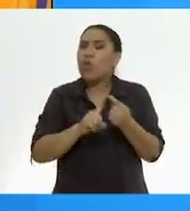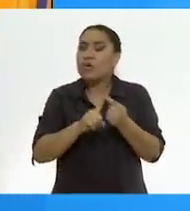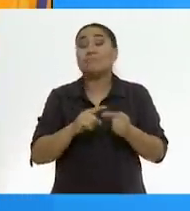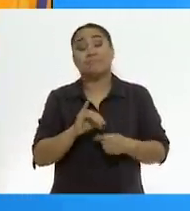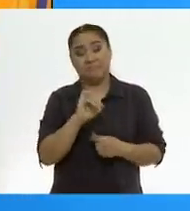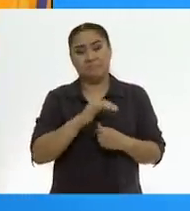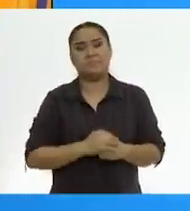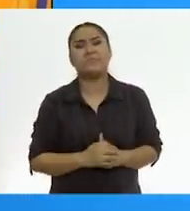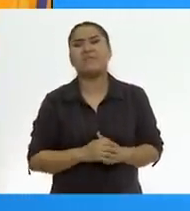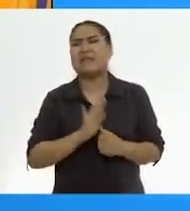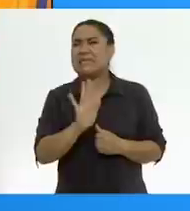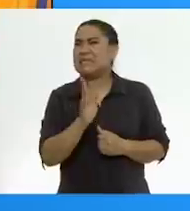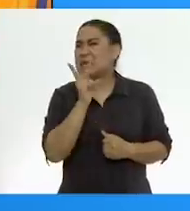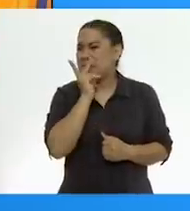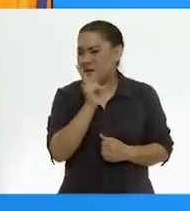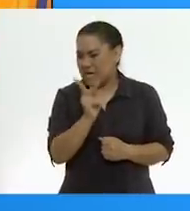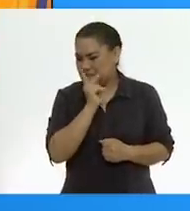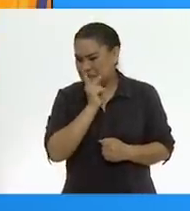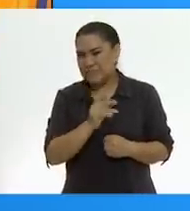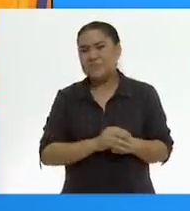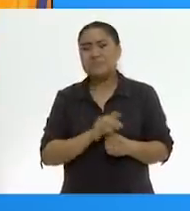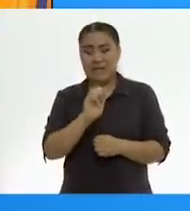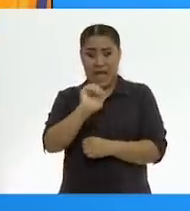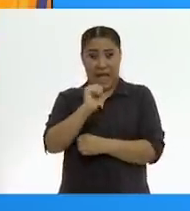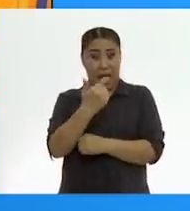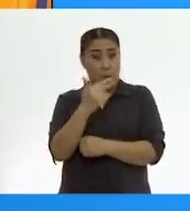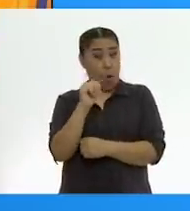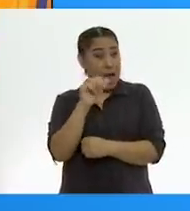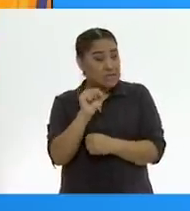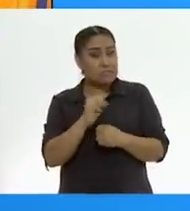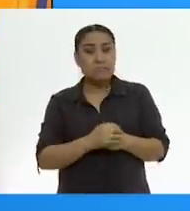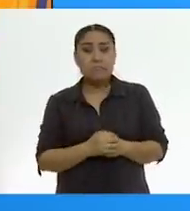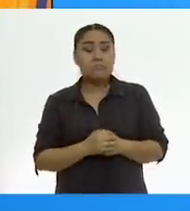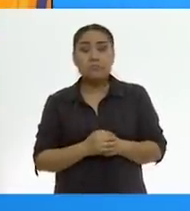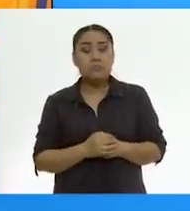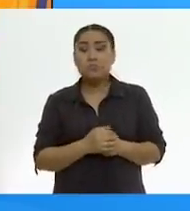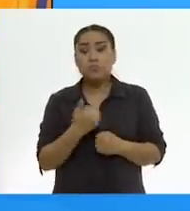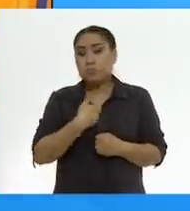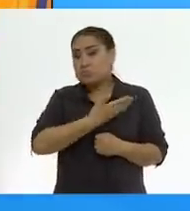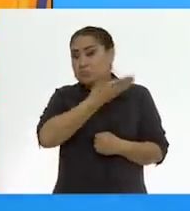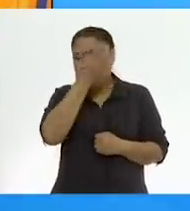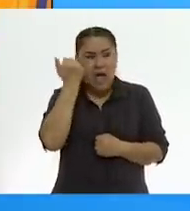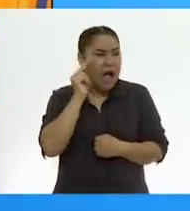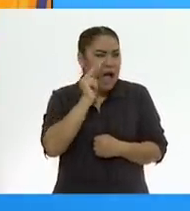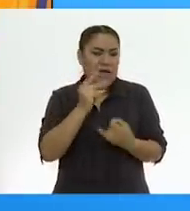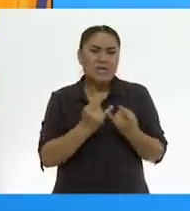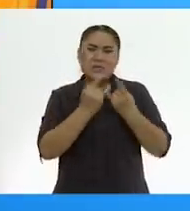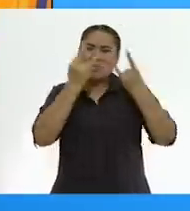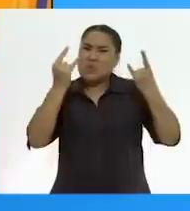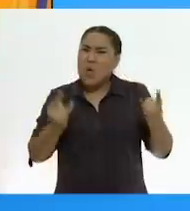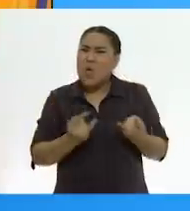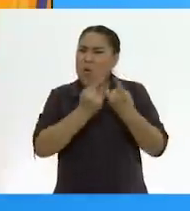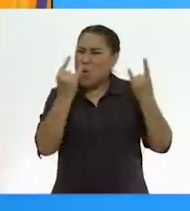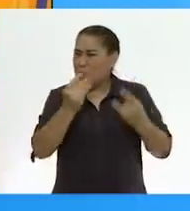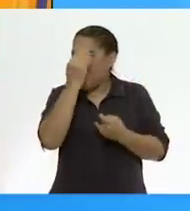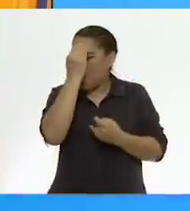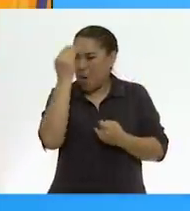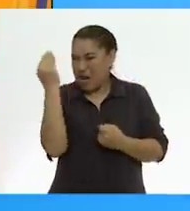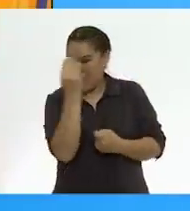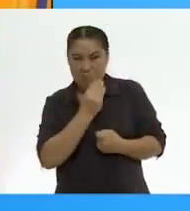Arduamente. Pero esa palabra, la de aguas, ya la había visto en el programa de historias horribles.